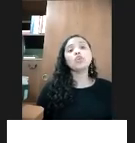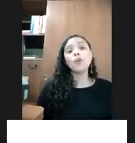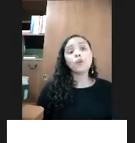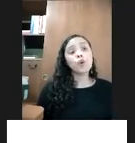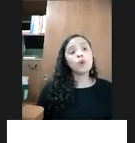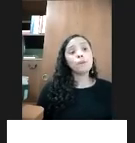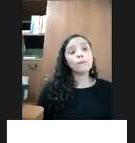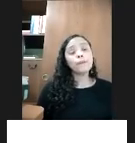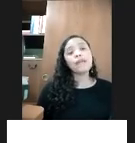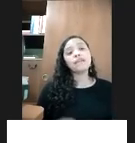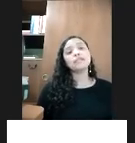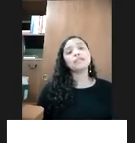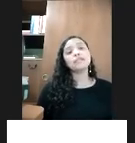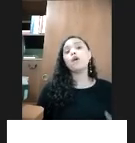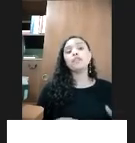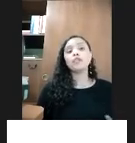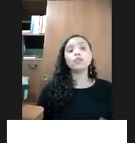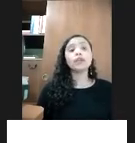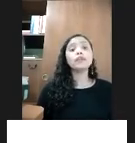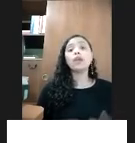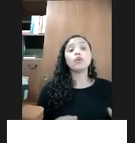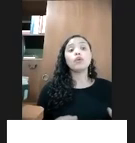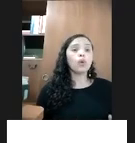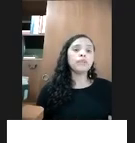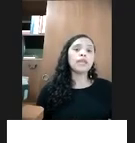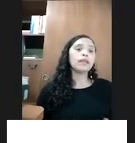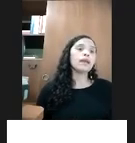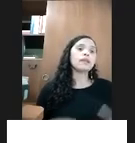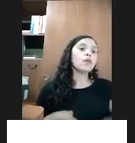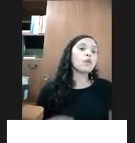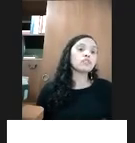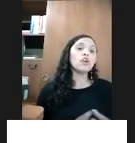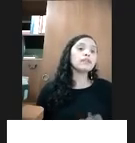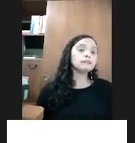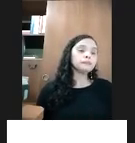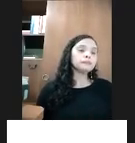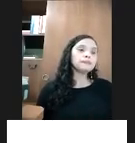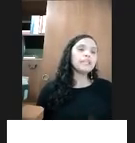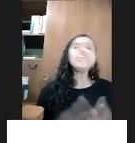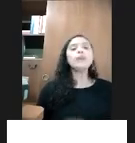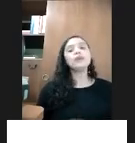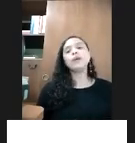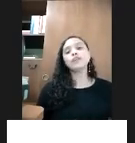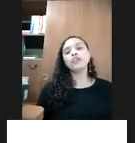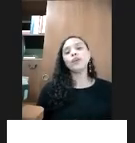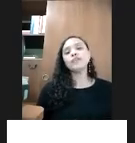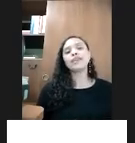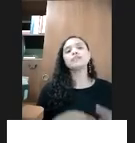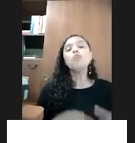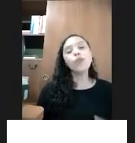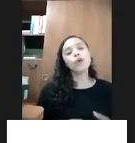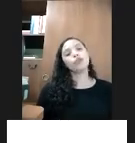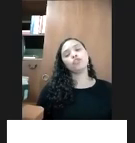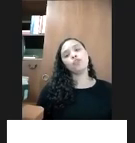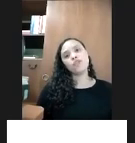86% compra las medicinas con dificultad o las obtiene a través de donaciones. Y 99% dice que es